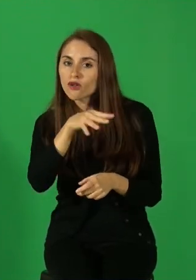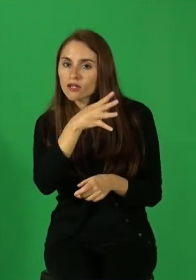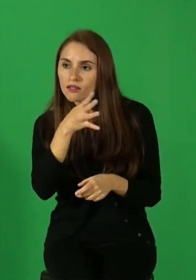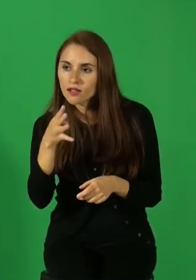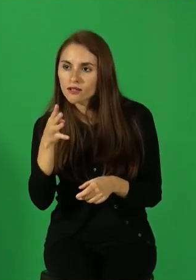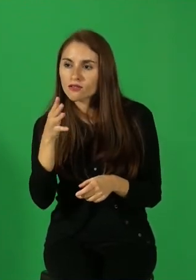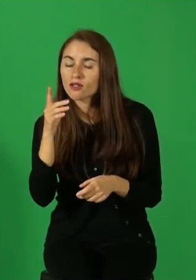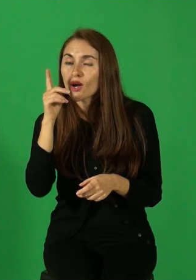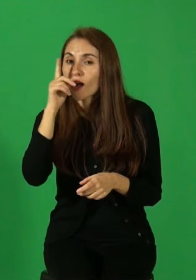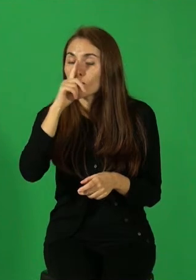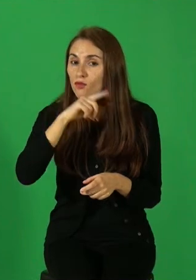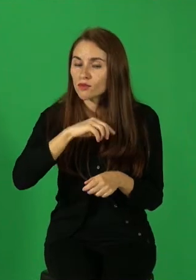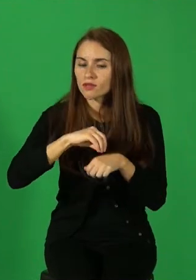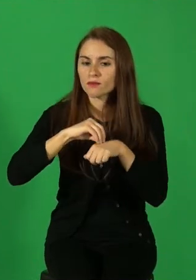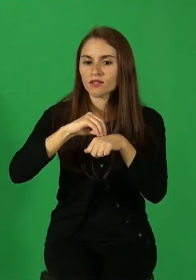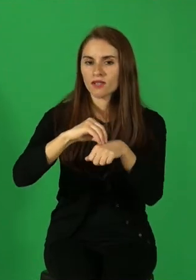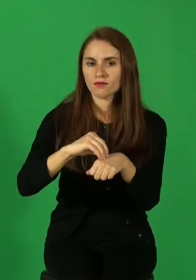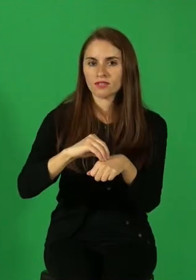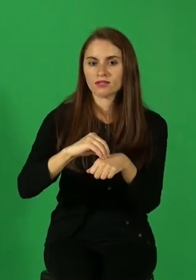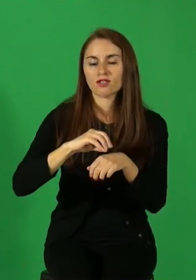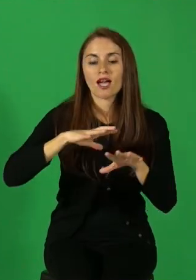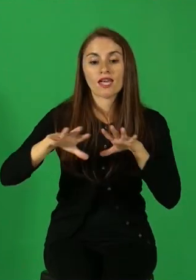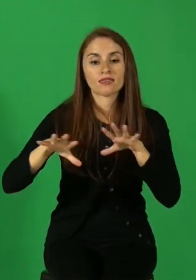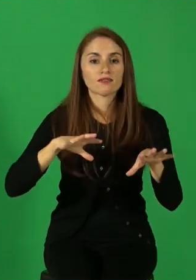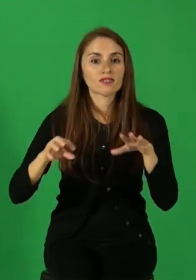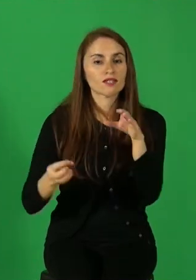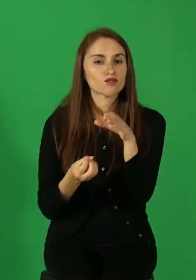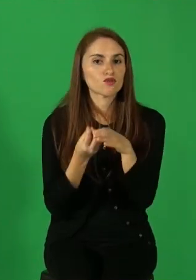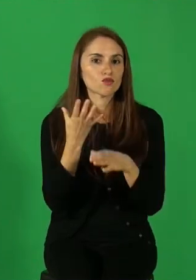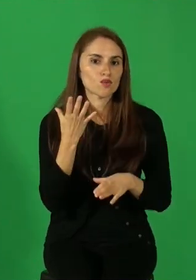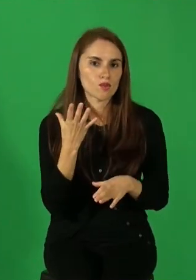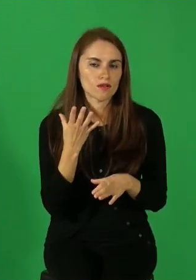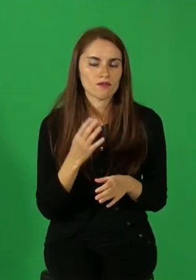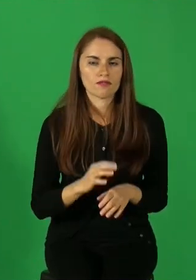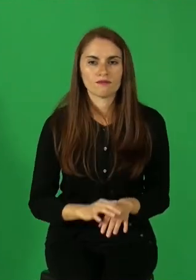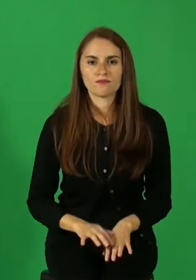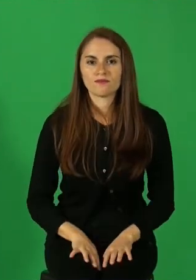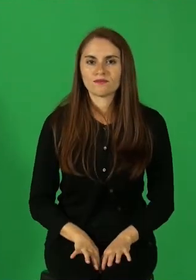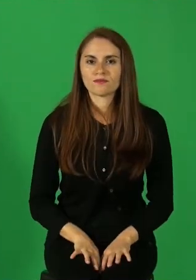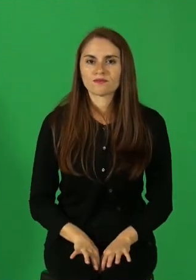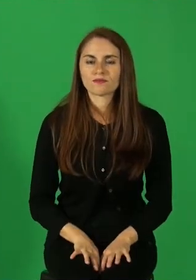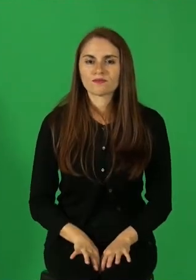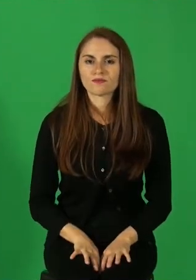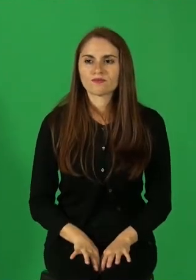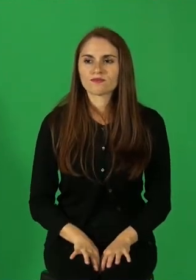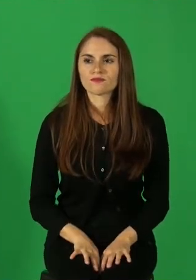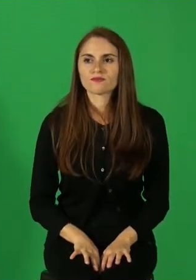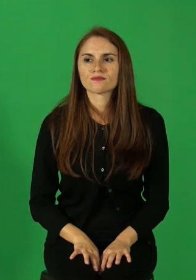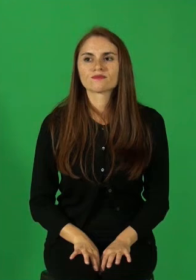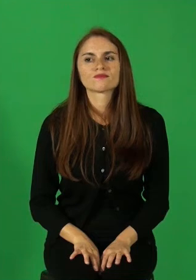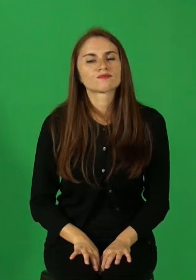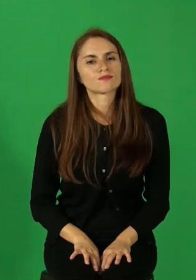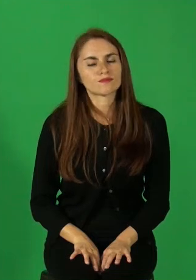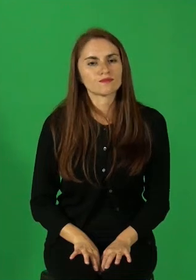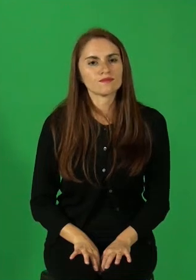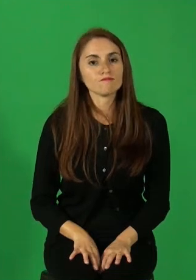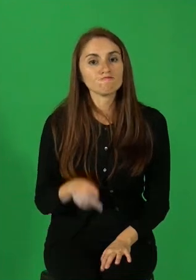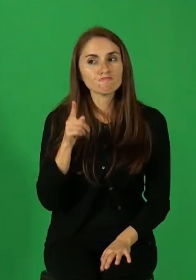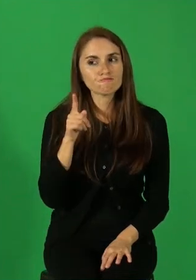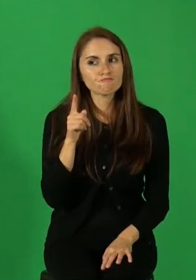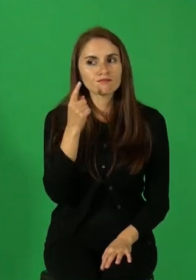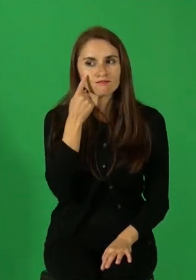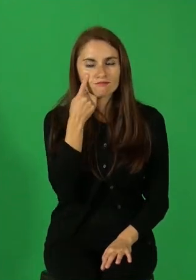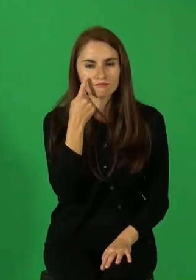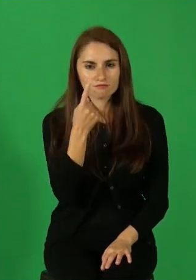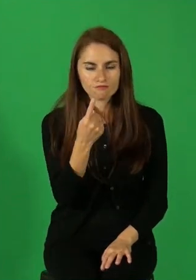por último de las nuevas actividades extraescolares, ¿no es cierto? En este